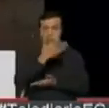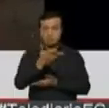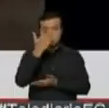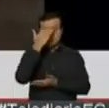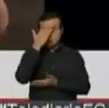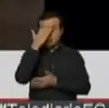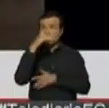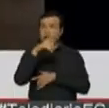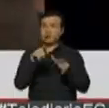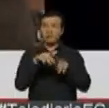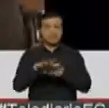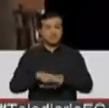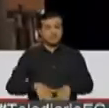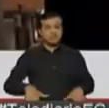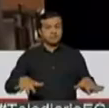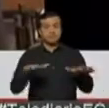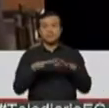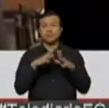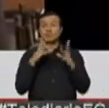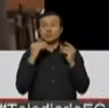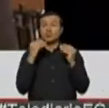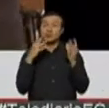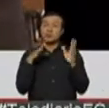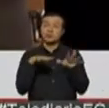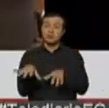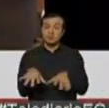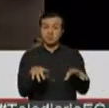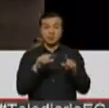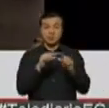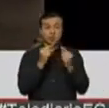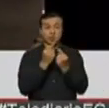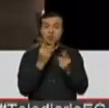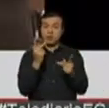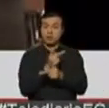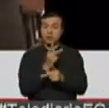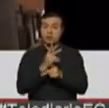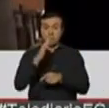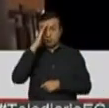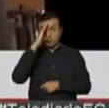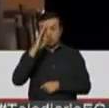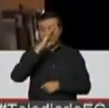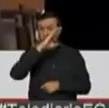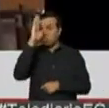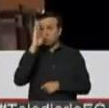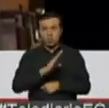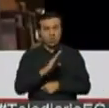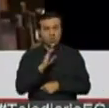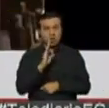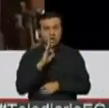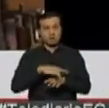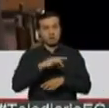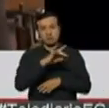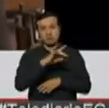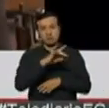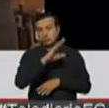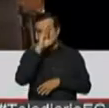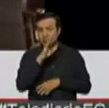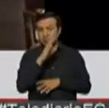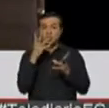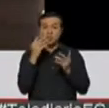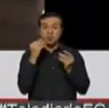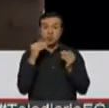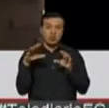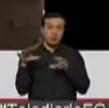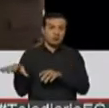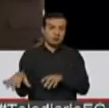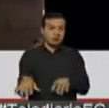una zona en donde hay una serie de actividades y de grupos ilegales. La policía nunca ha abandonado el lugar, pero la cantidad de actividades que se